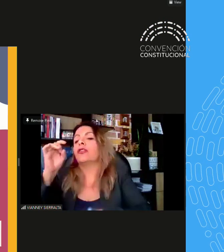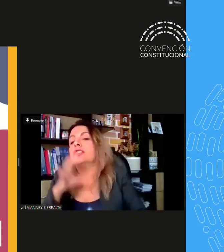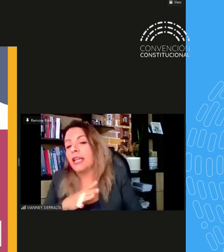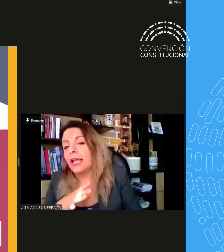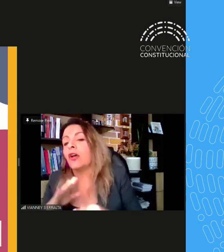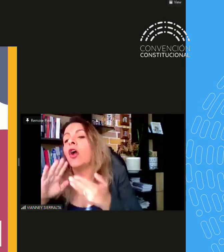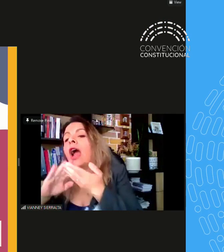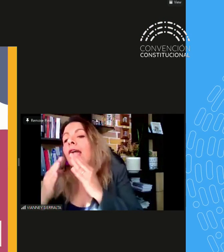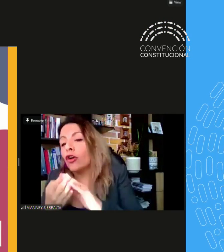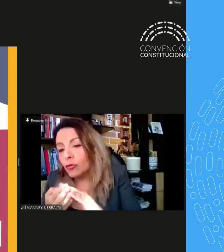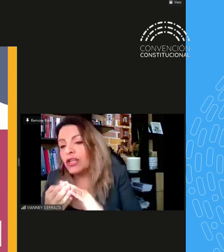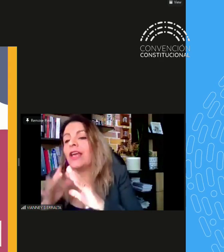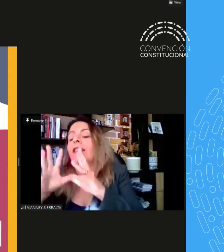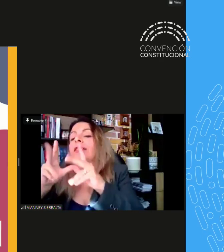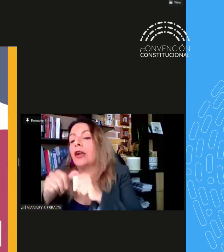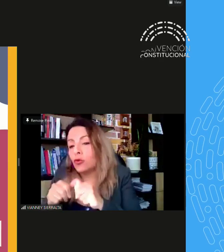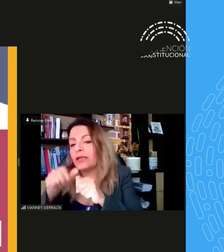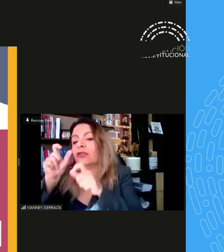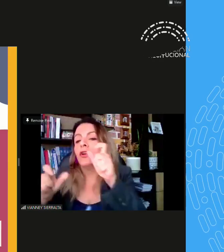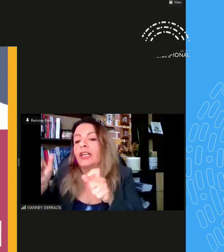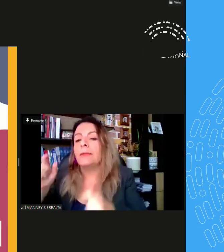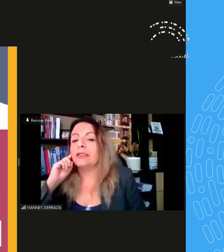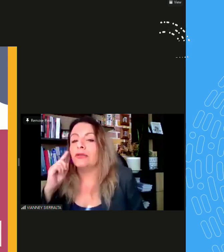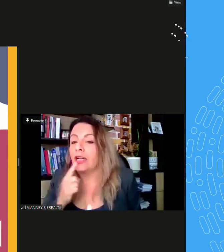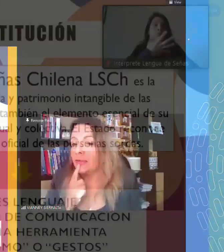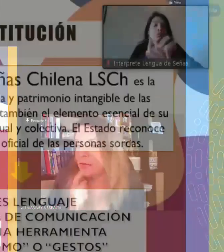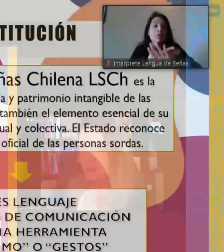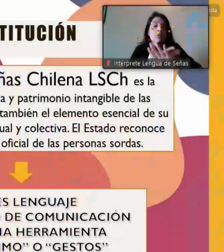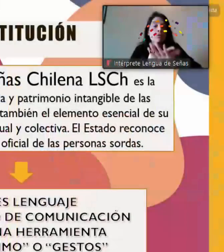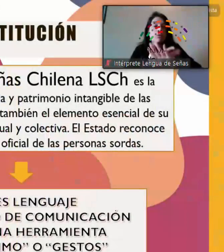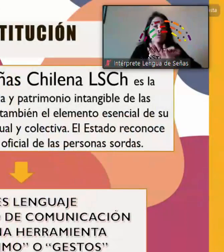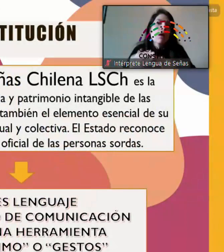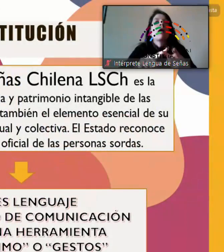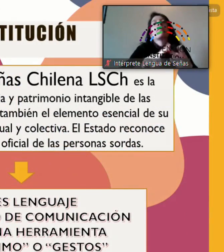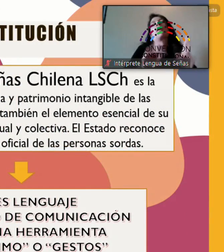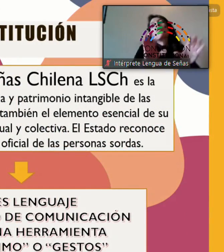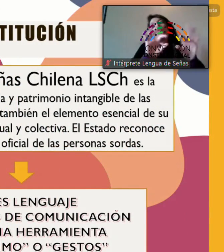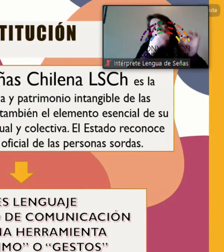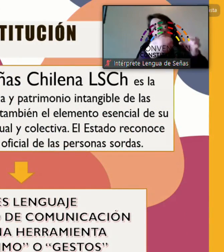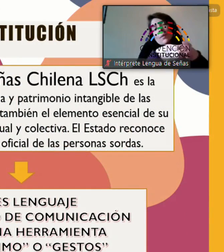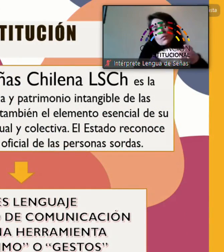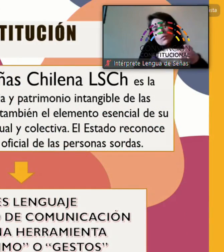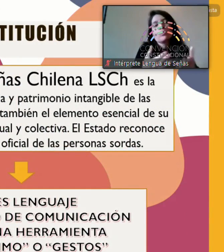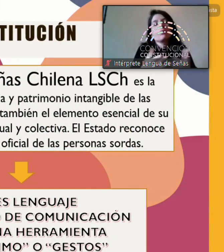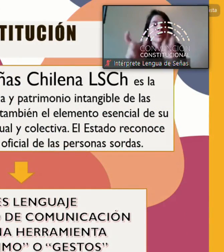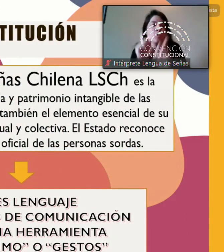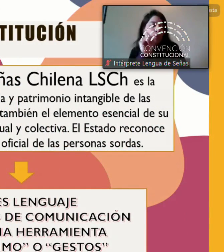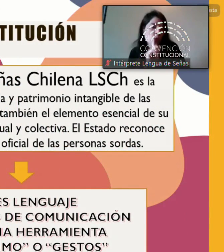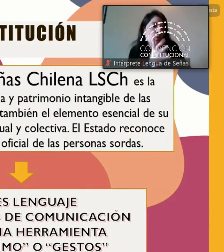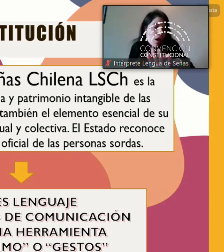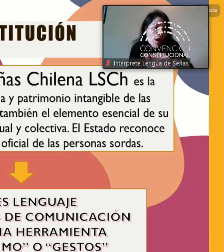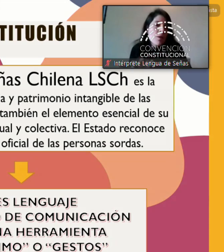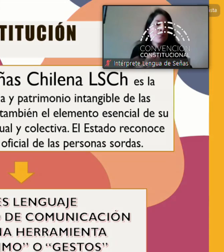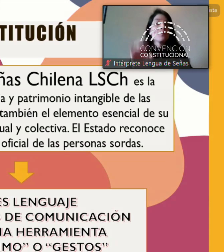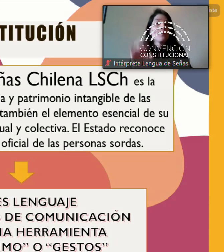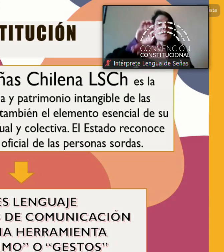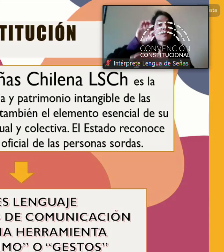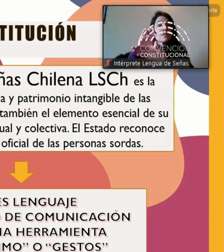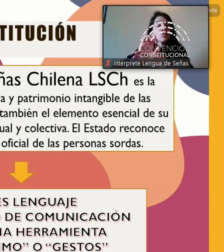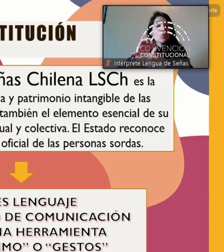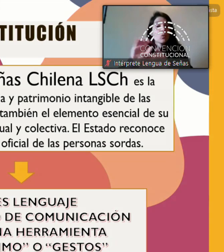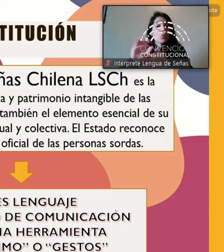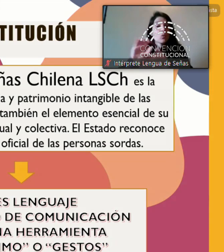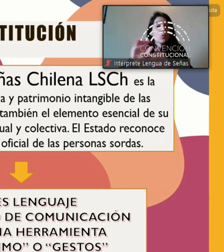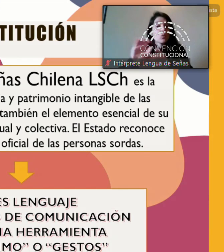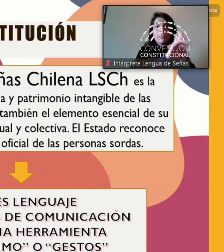el territorio chileno hay comunidades, agrupaciones y personas sordas. El Estado ya a través de la ley ha reconocido